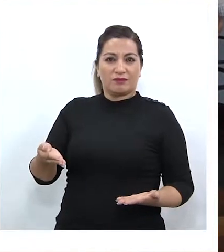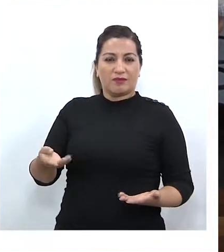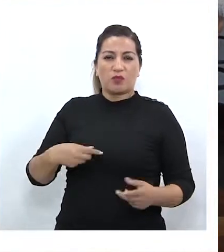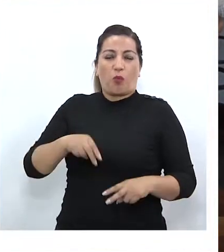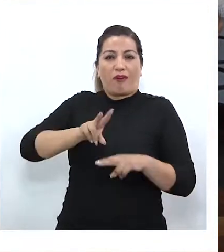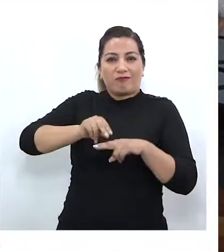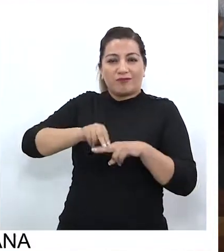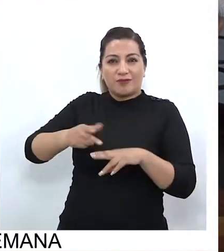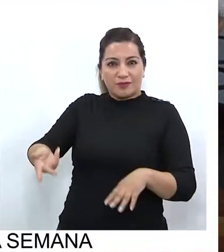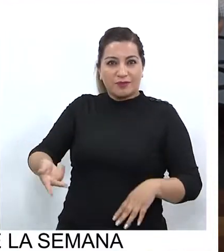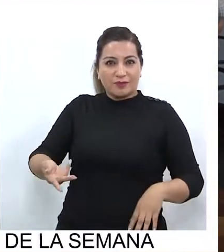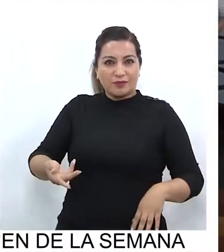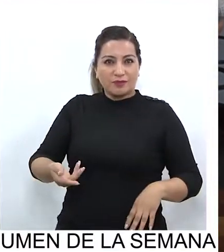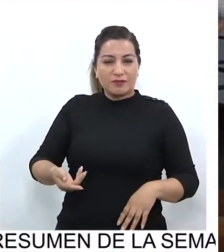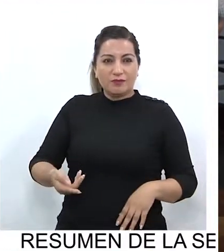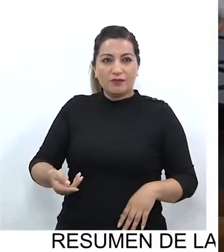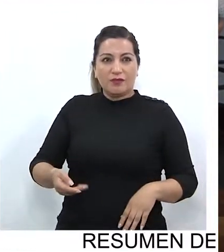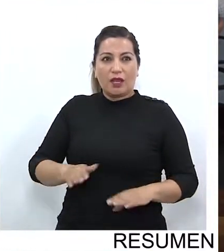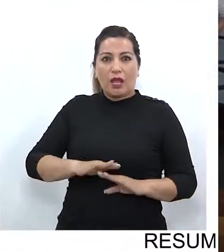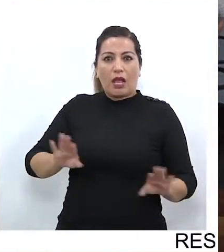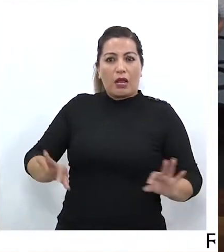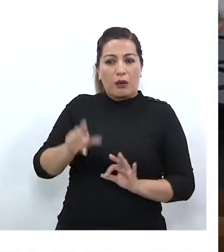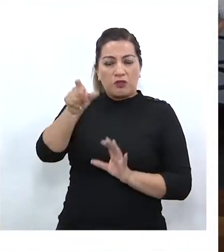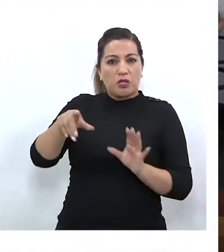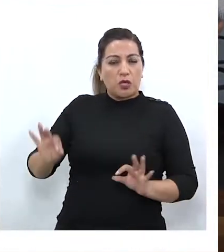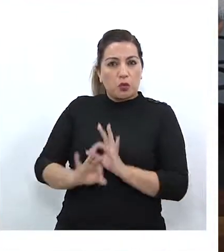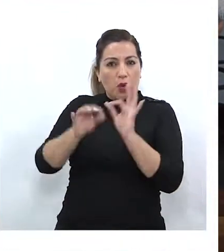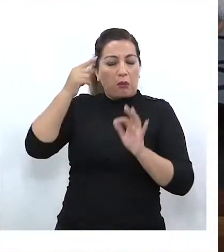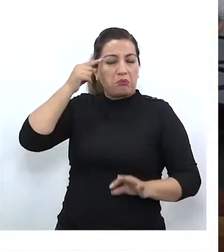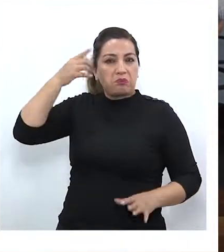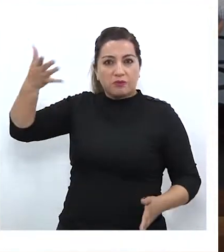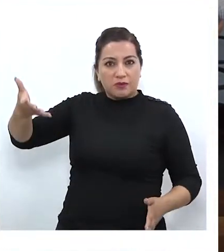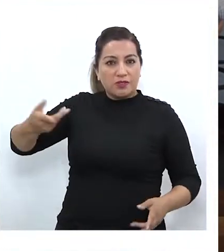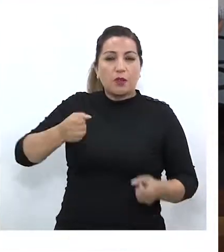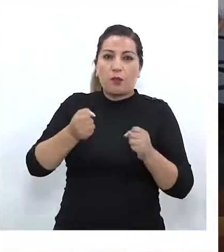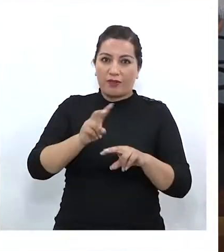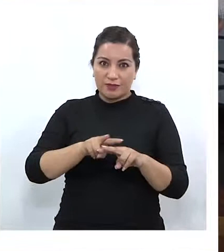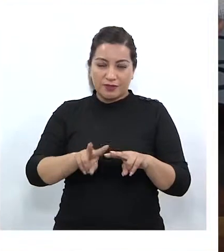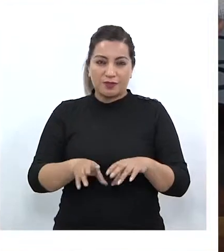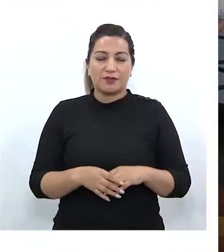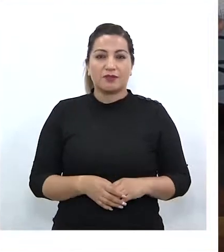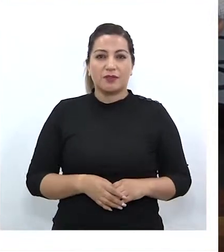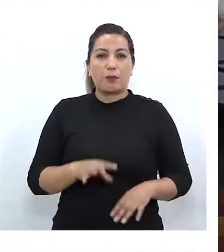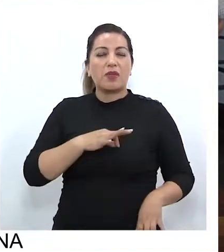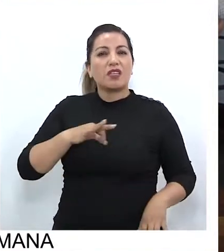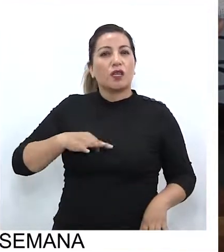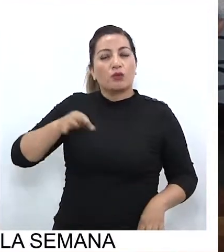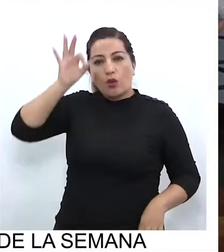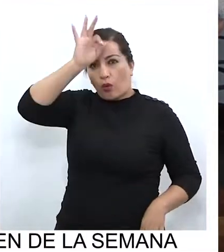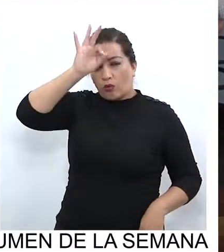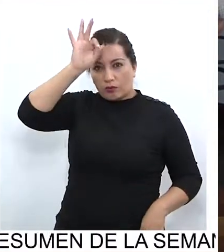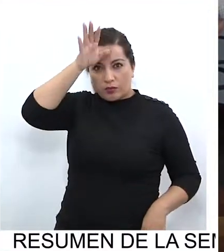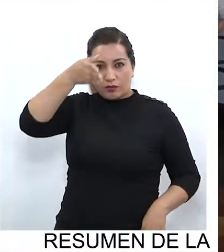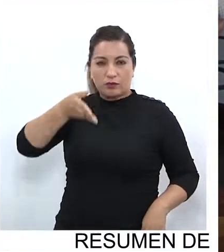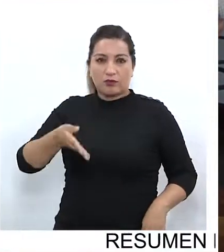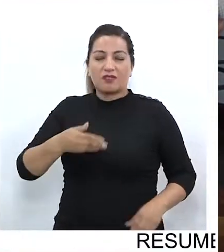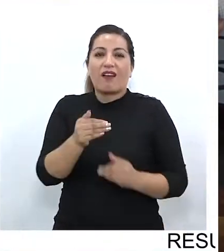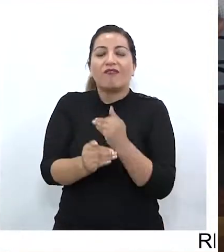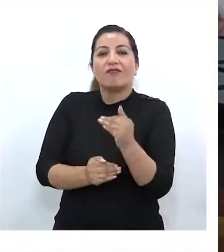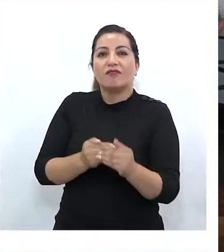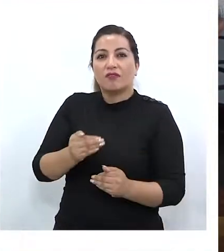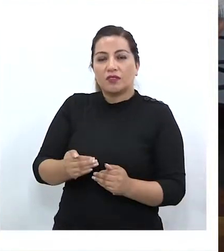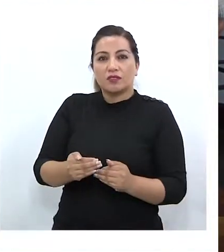que en las generaciones nuestras, ¿cierto?, nadie se le pasaba por la mente ni por la cabeza que eso se podía hacer. ¿Cómo lo ve el Ministerio,